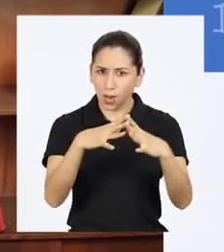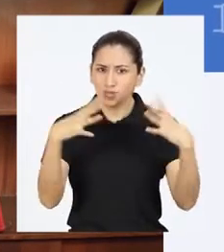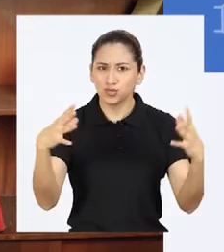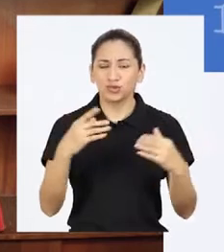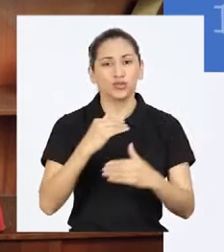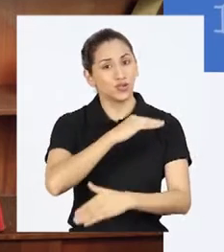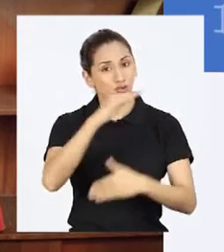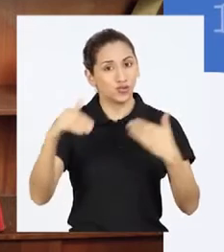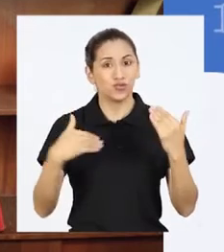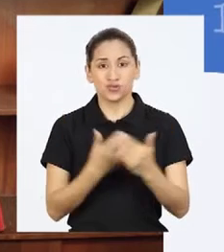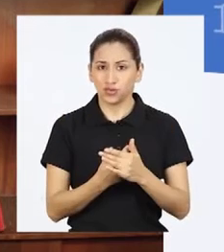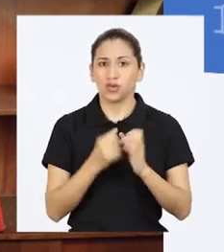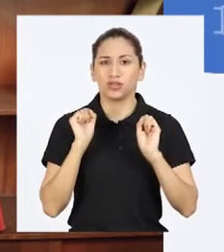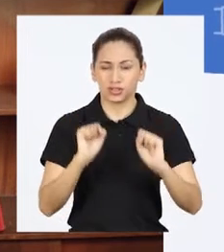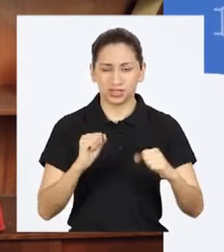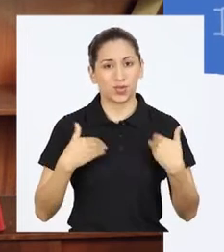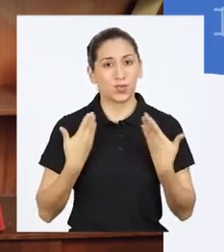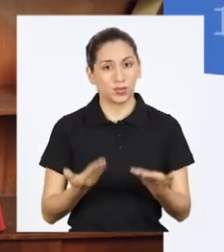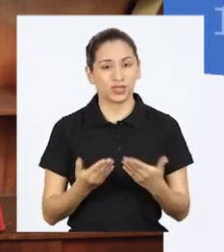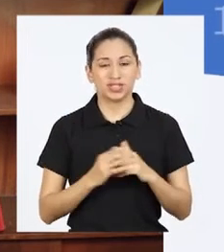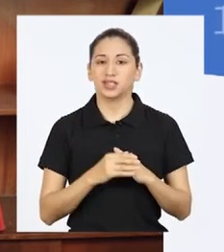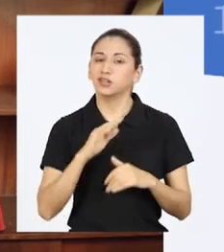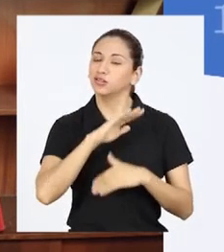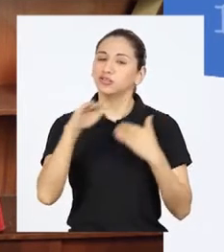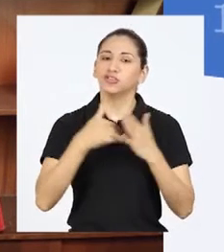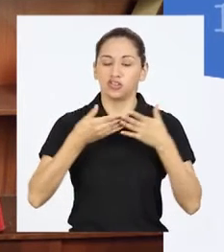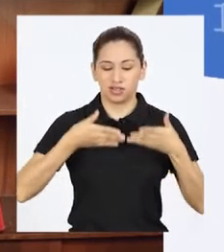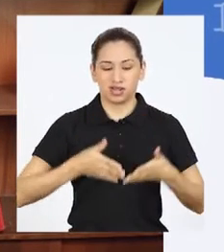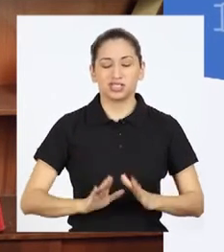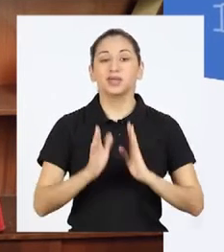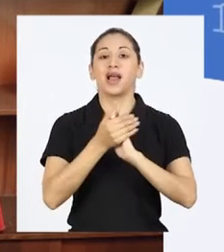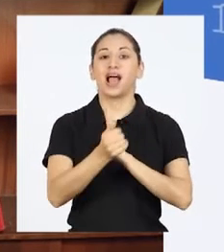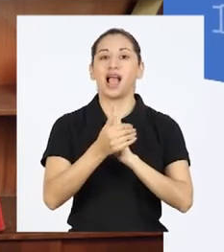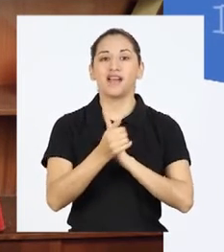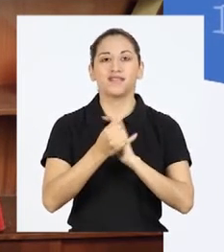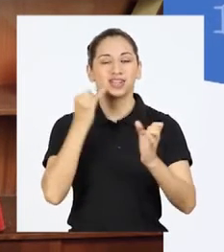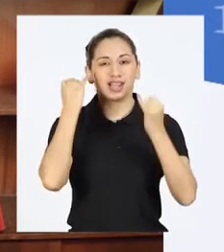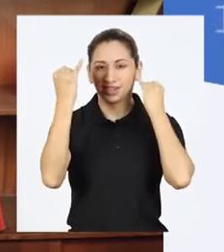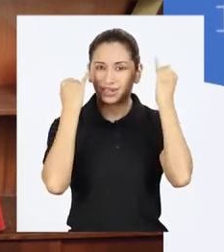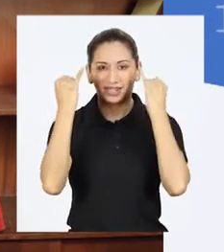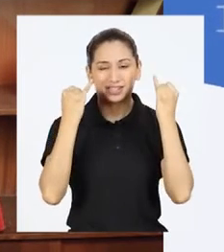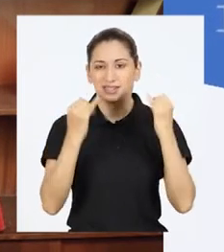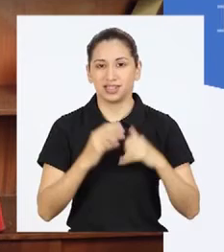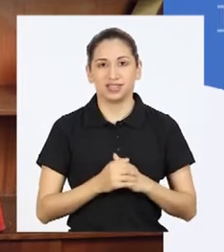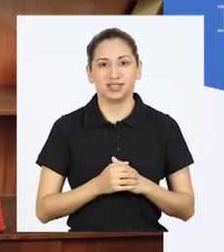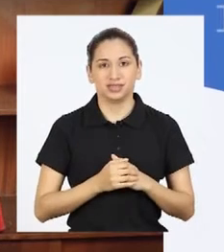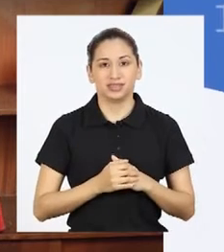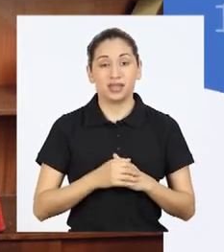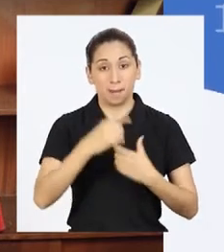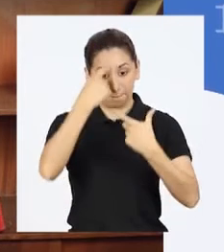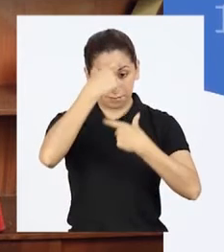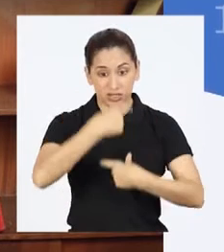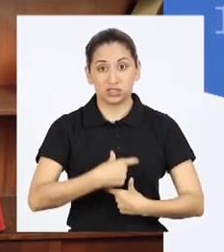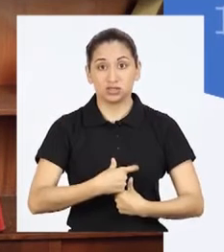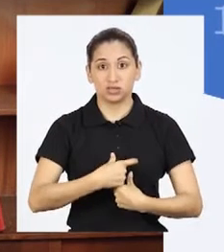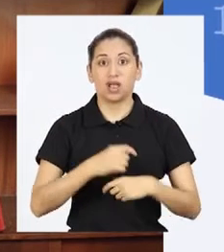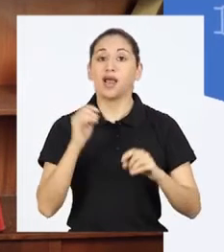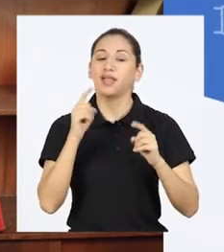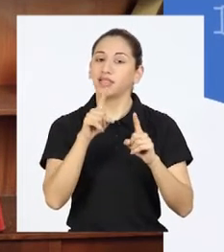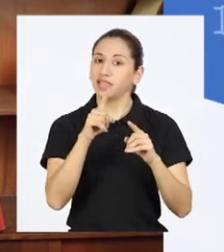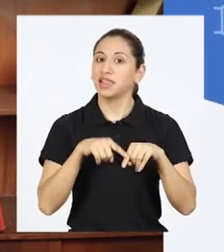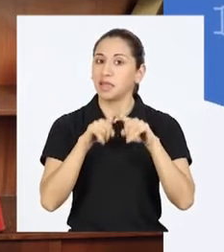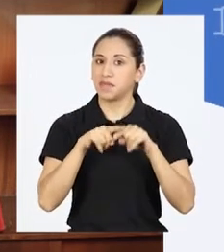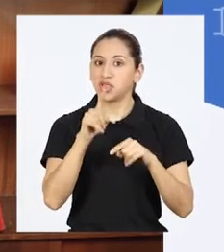todas y todos lo son. Nacemos con habilidades creativas los seres humanos. Tal vez te ayude la técnica